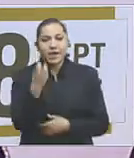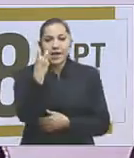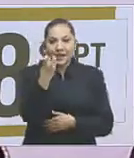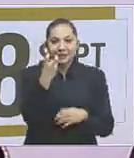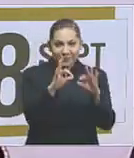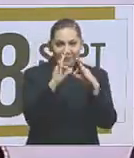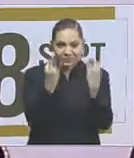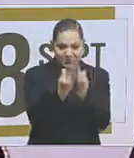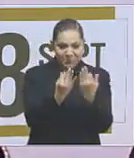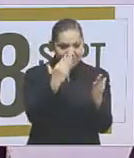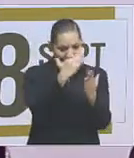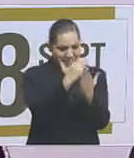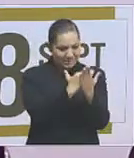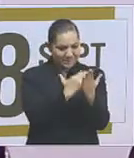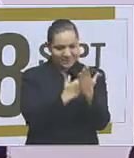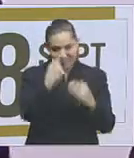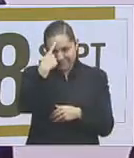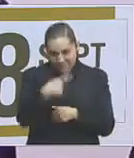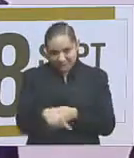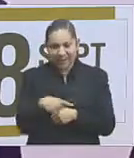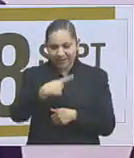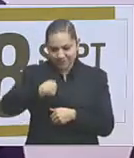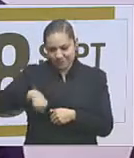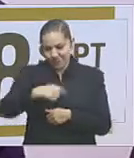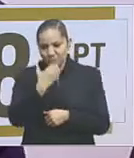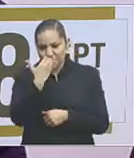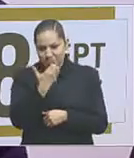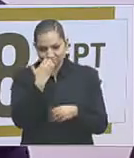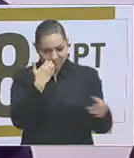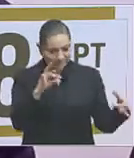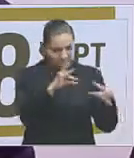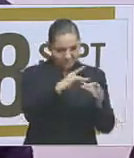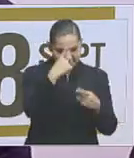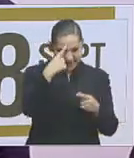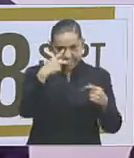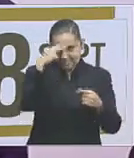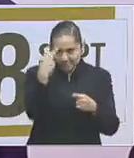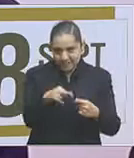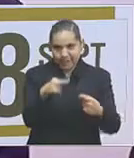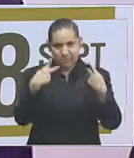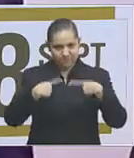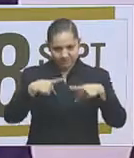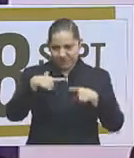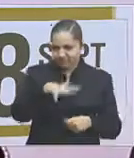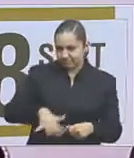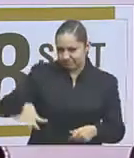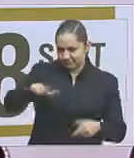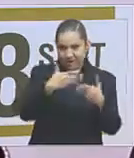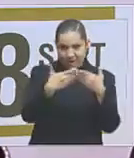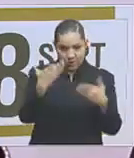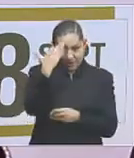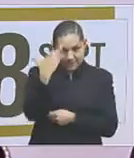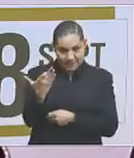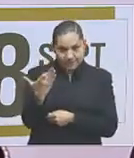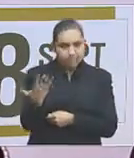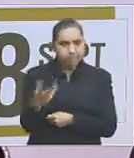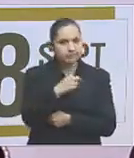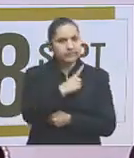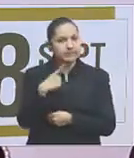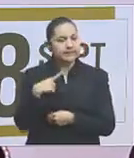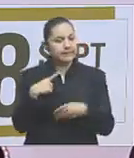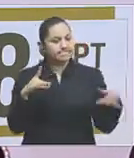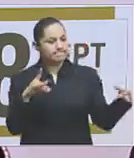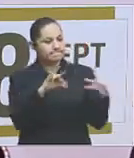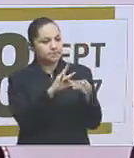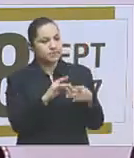uno de los grandes retos para la democracia mexicana y para la democracia contemporánea vivimos una paradoja en